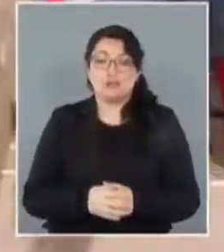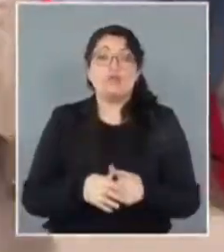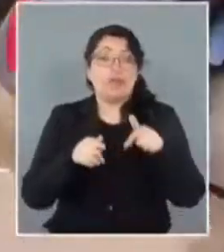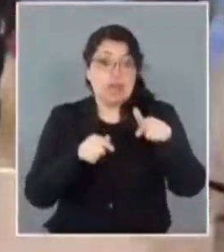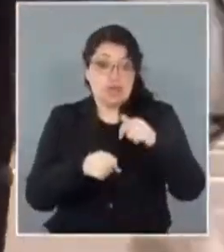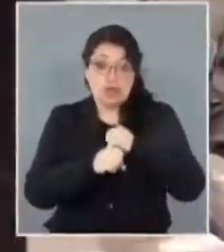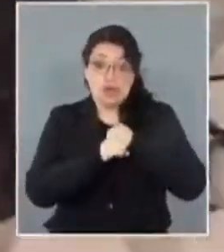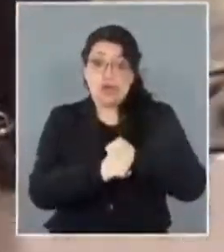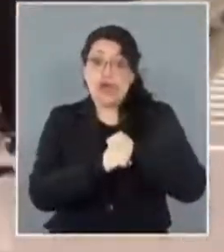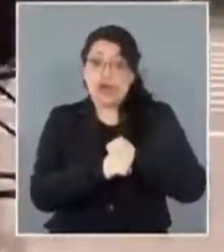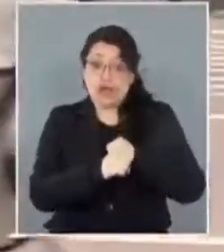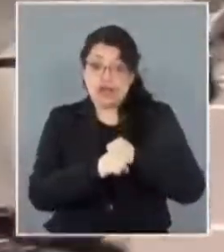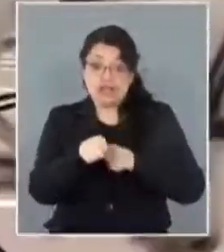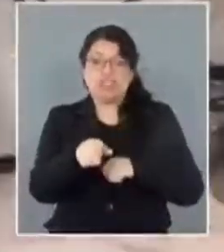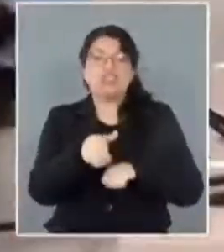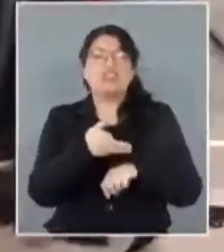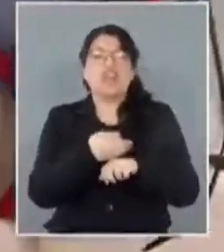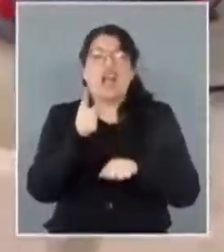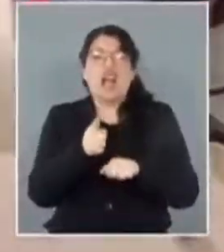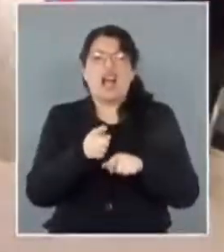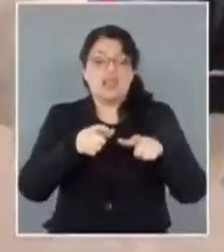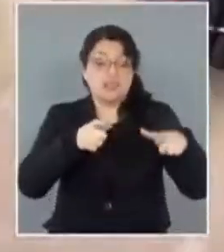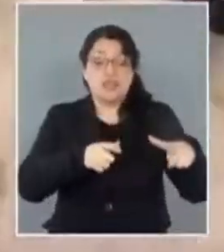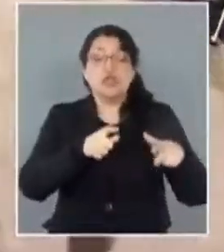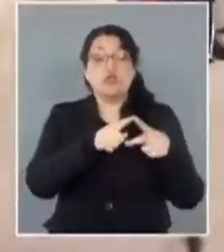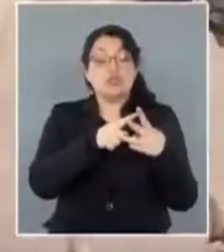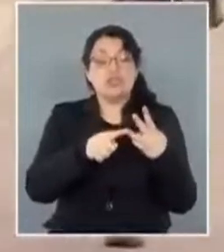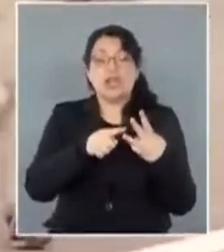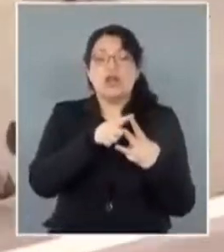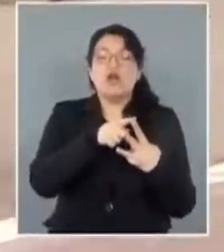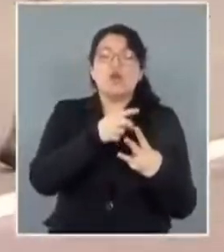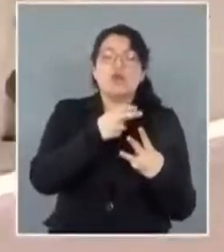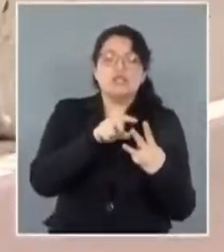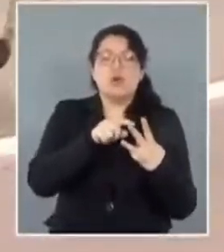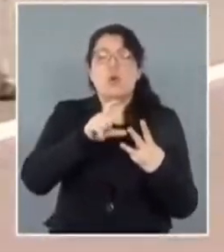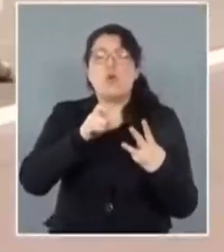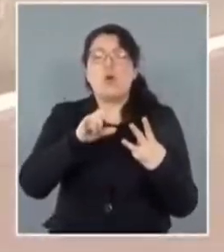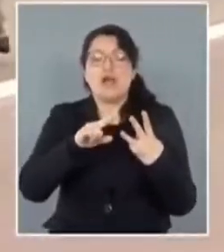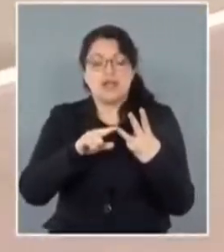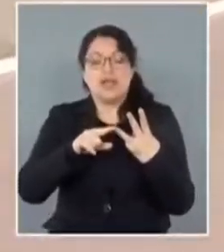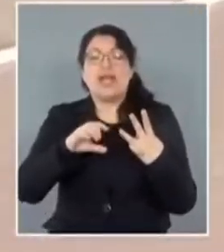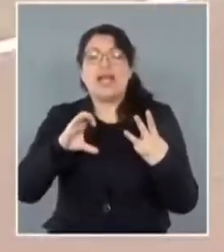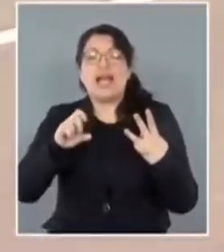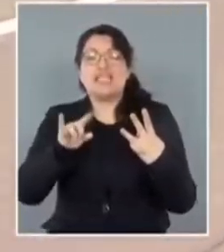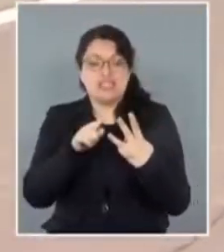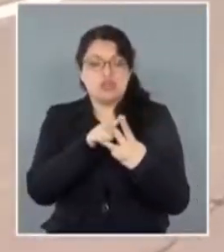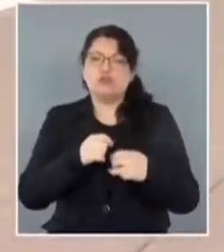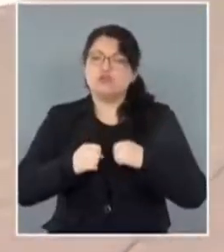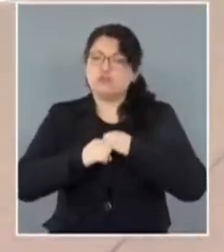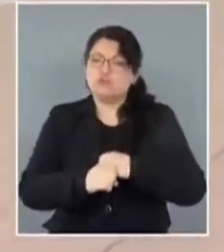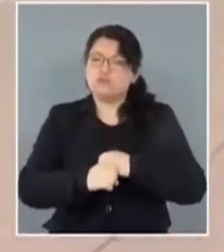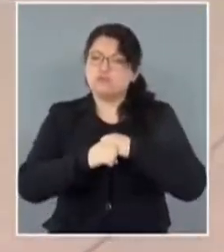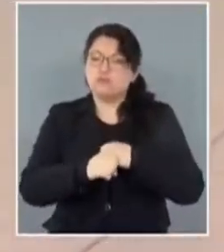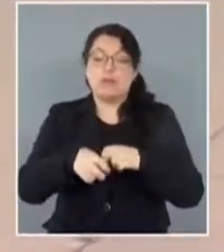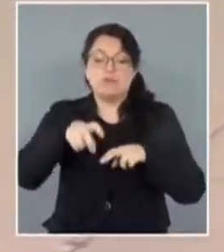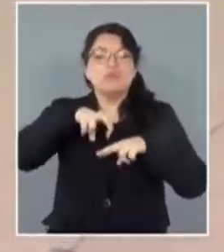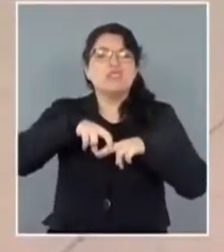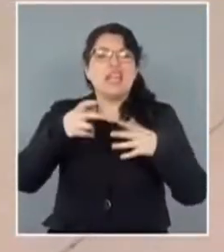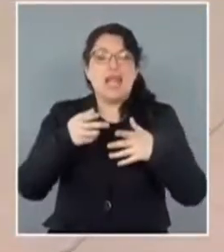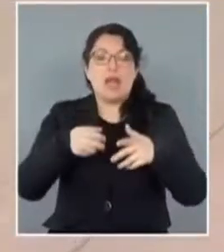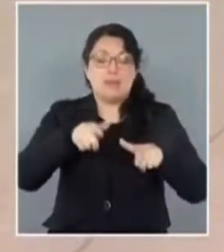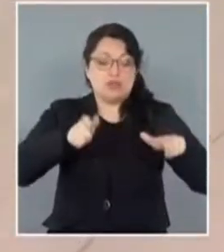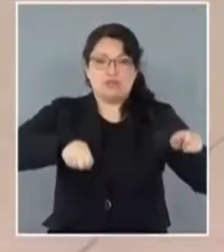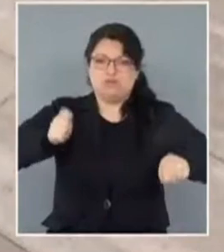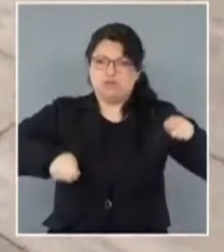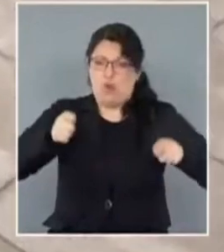En sus caballos, Ulrich, Vanguardia y Casino irrumpen al galope frente a la tribuna los timbaleros,